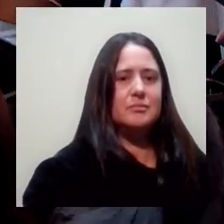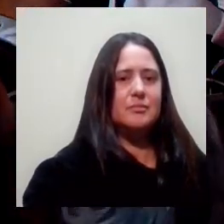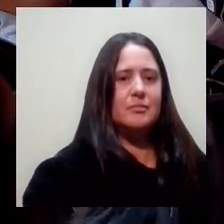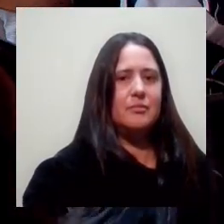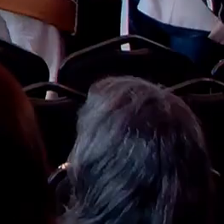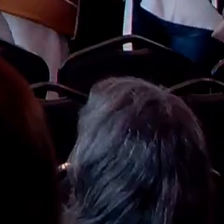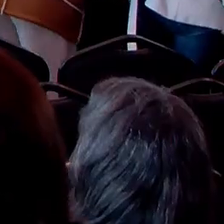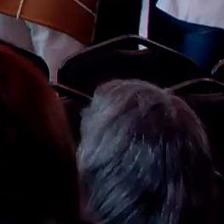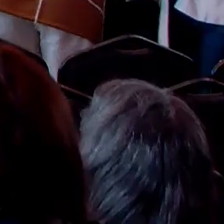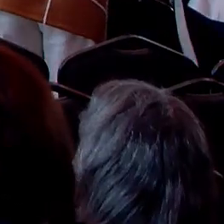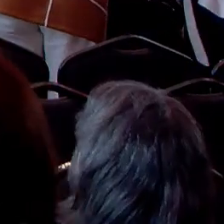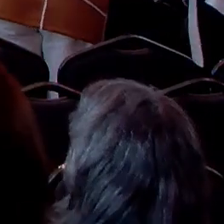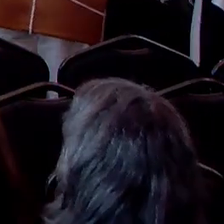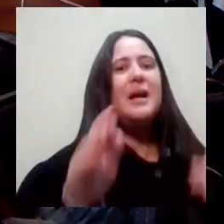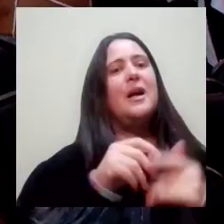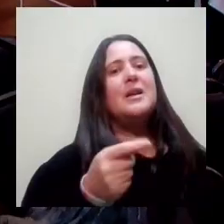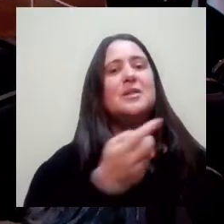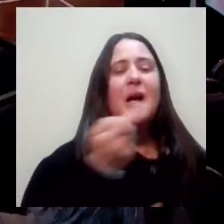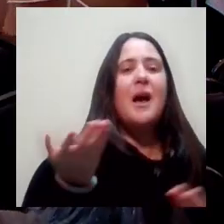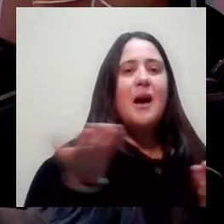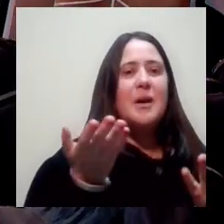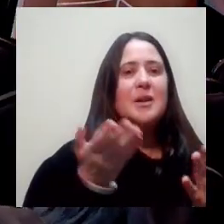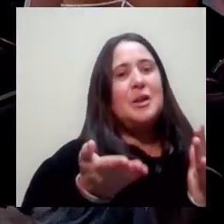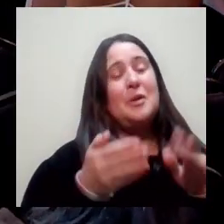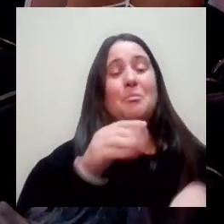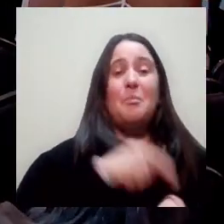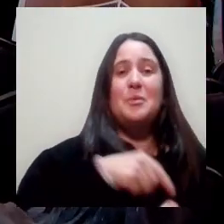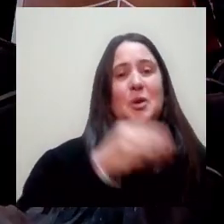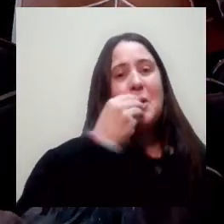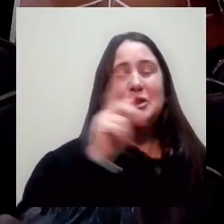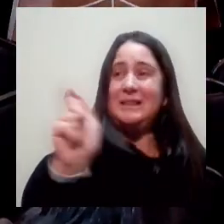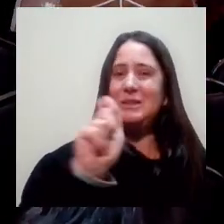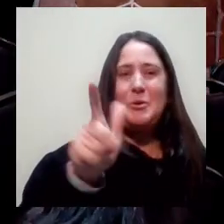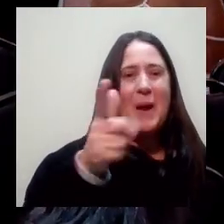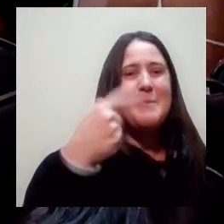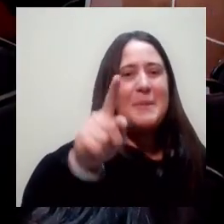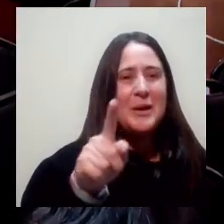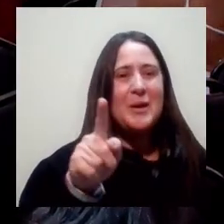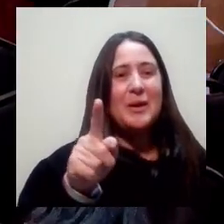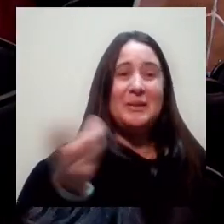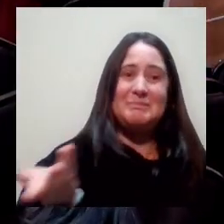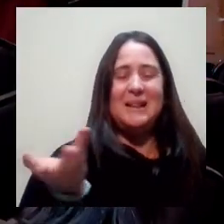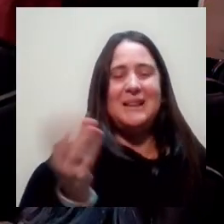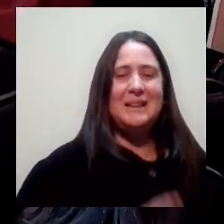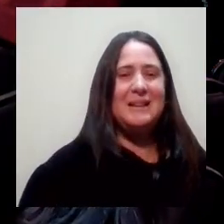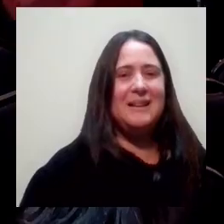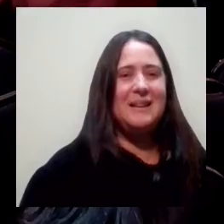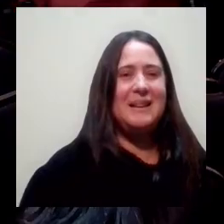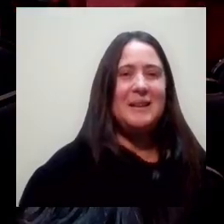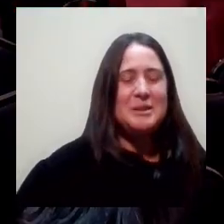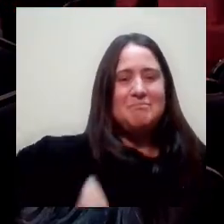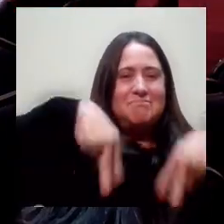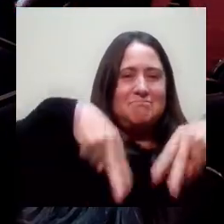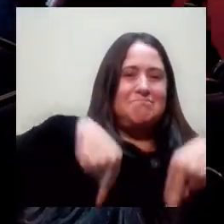Valentina, Camila, Leonora, Leticia, nos tocó la hora del almuerzo. No hay timbre, pero viste que ya es como... Nos levantamos todos.